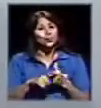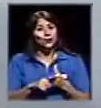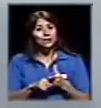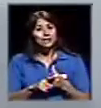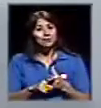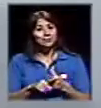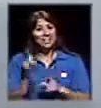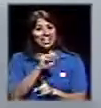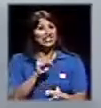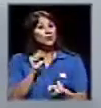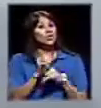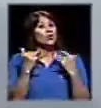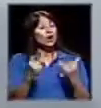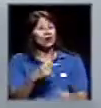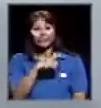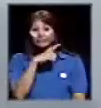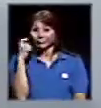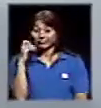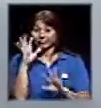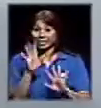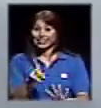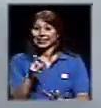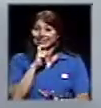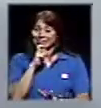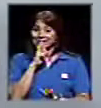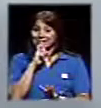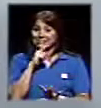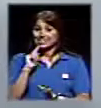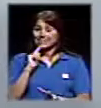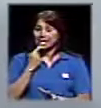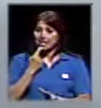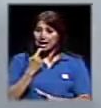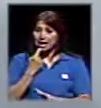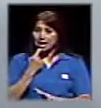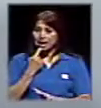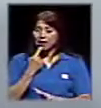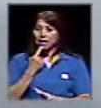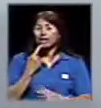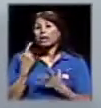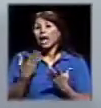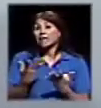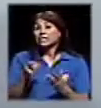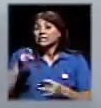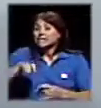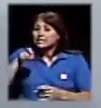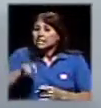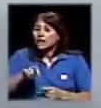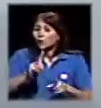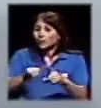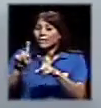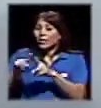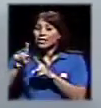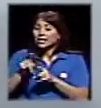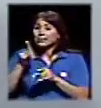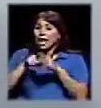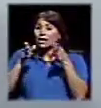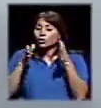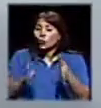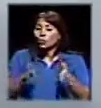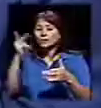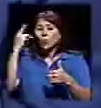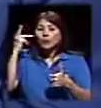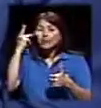es fea, ¿verdad? Es difícil, es seria, y de ahí que urge que los diferentes actores políticos, económicos